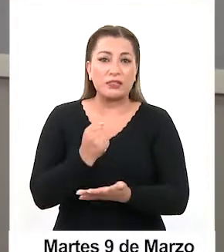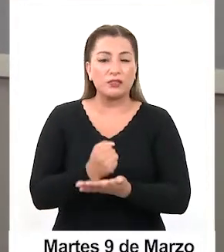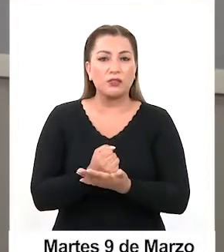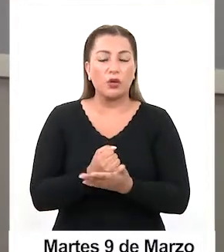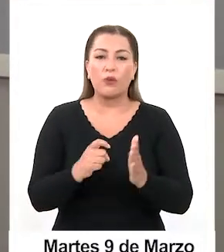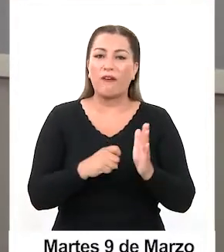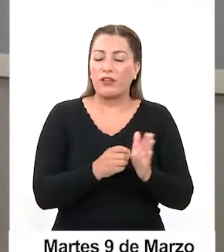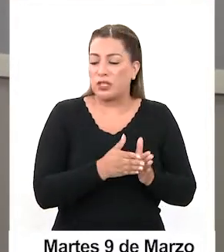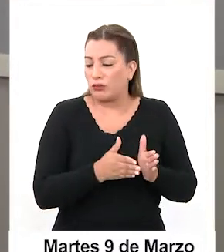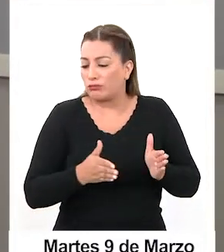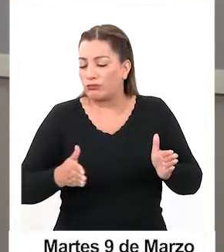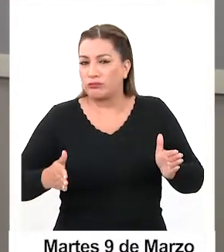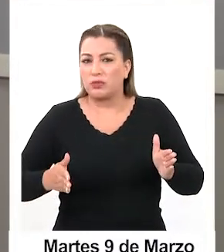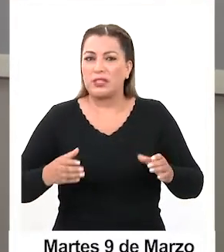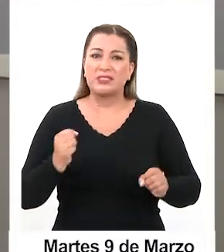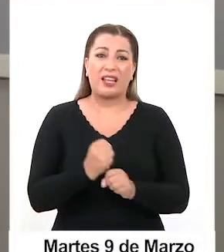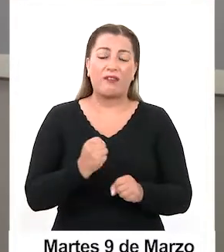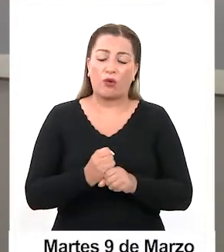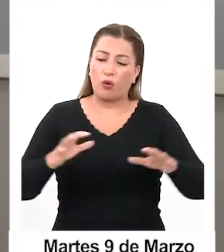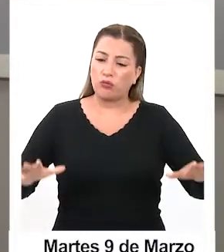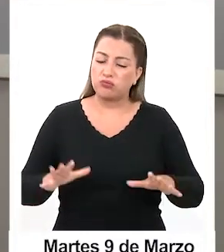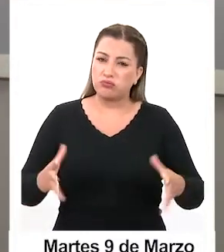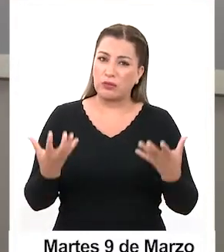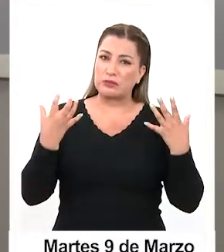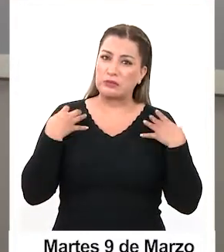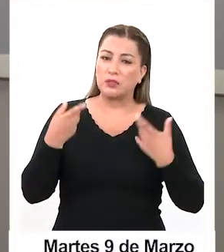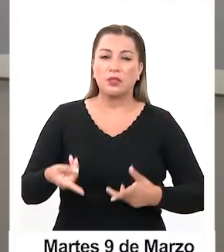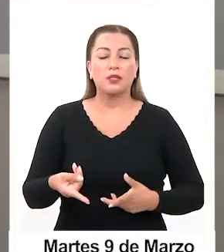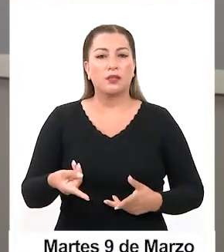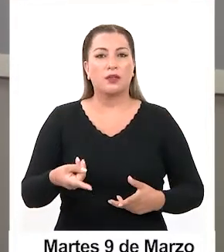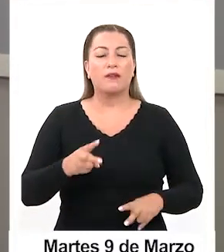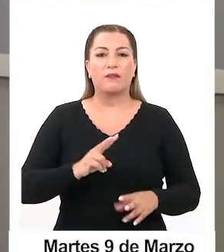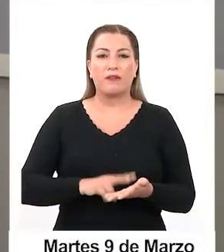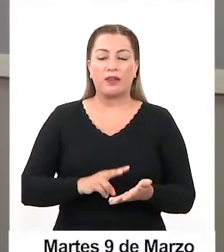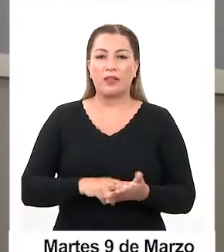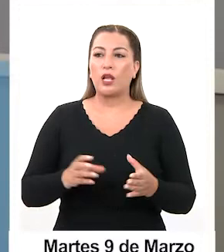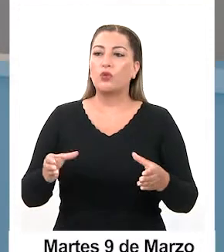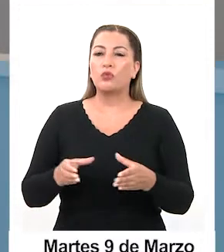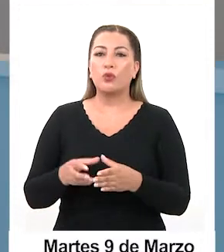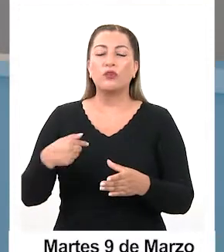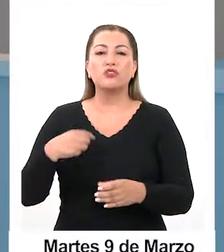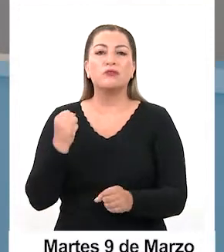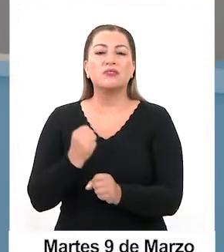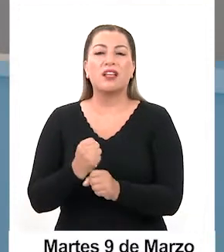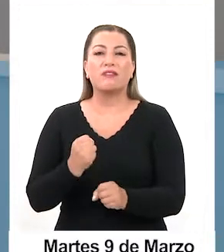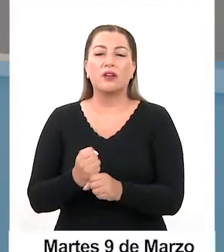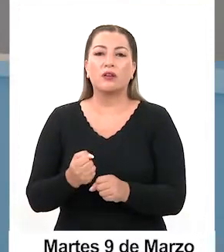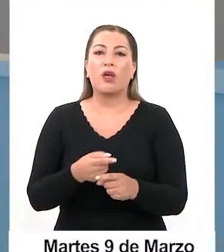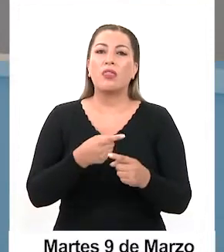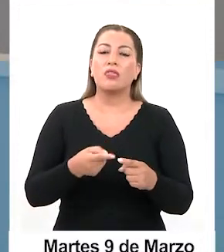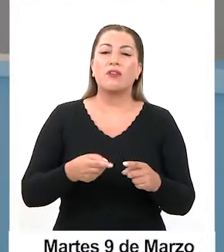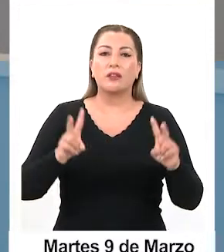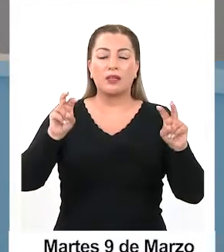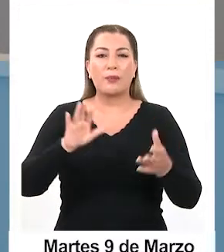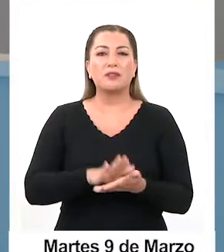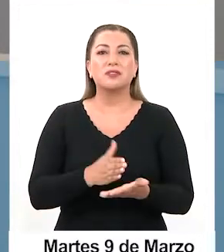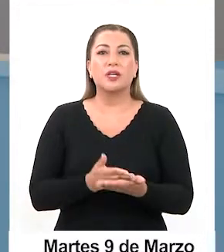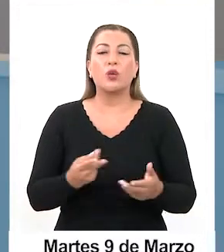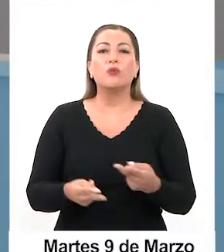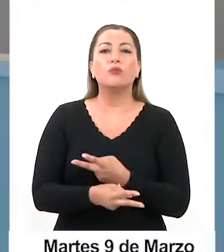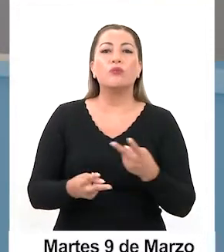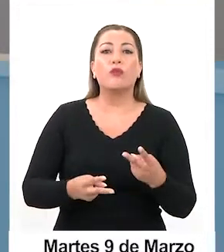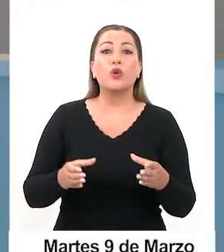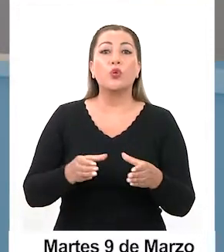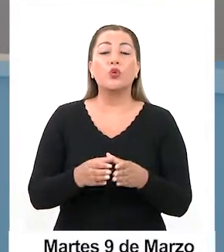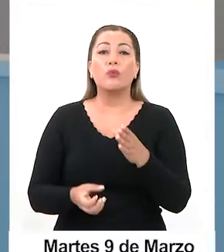muy intenso desde lo laboral. Y sin duda que el equipo con el que he estado trabajando, ya sea en el ámbito de la salud pública, el equipo nuevo